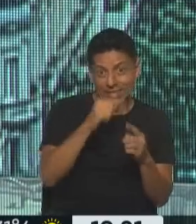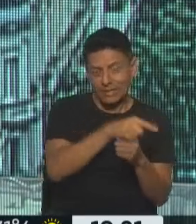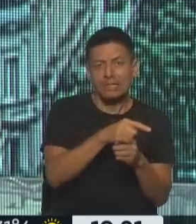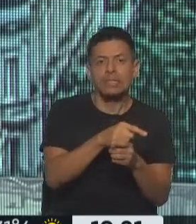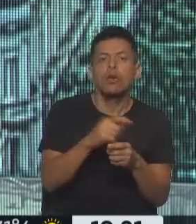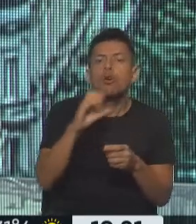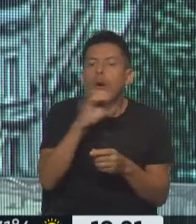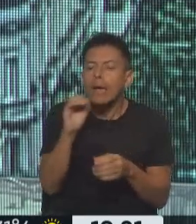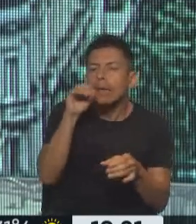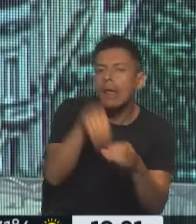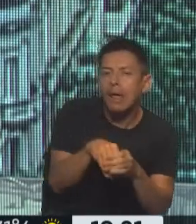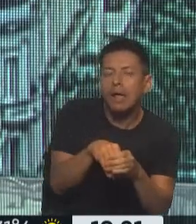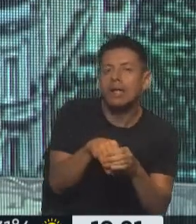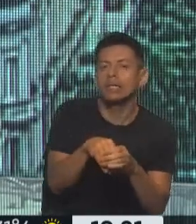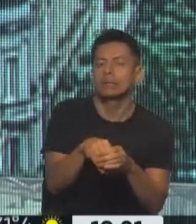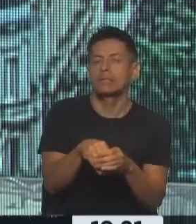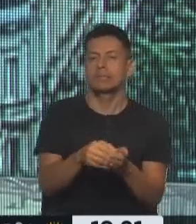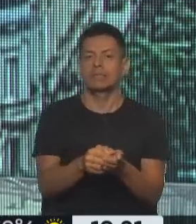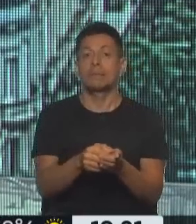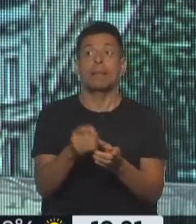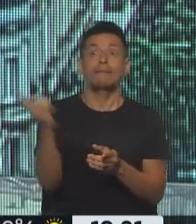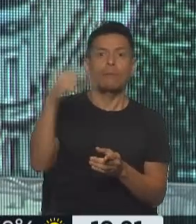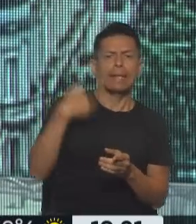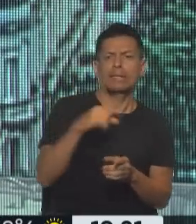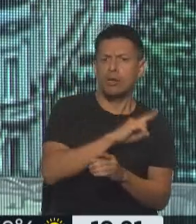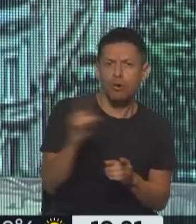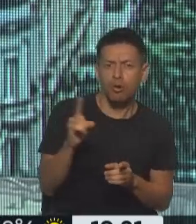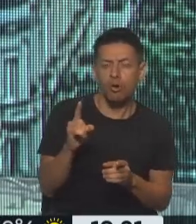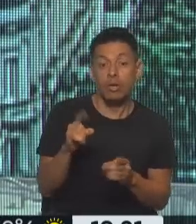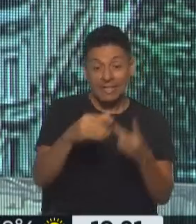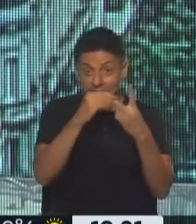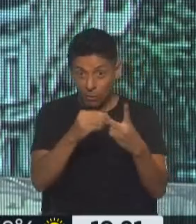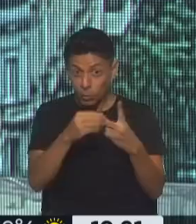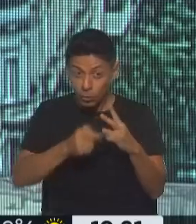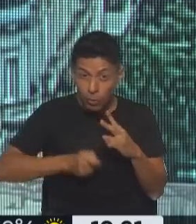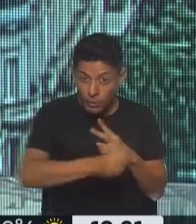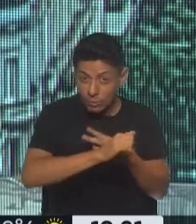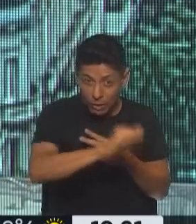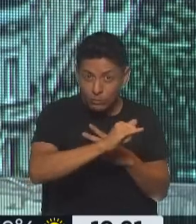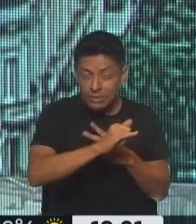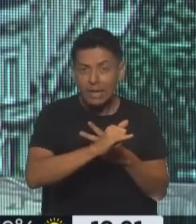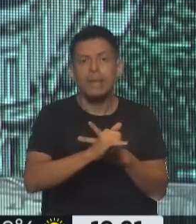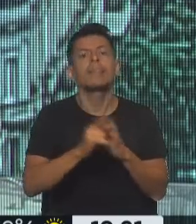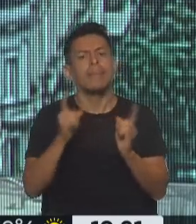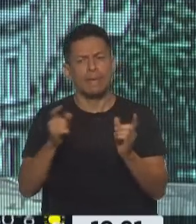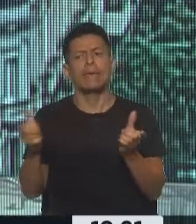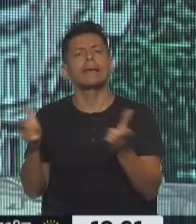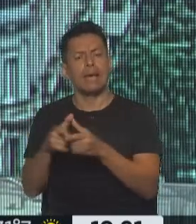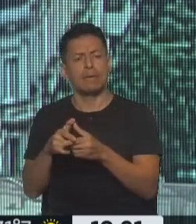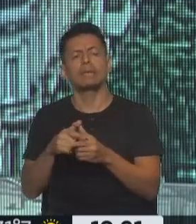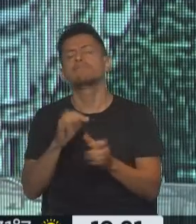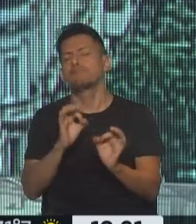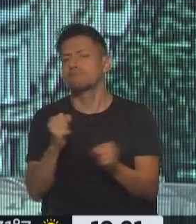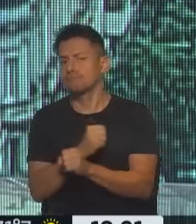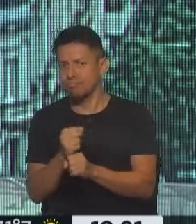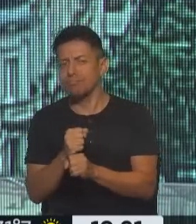país, para que lo paren en Ezeiza porque era piloto de aviación. Y la segunda procesamiento, también confirmado por la Cámara,